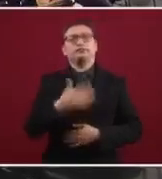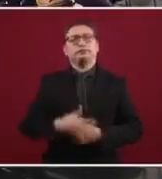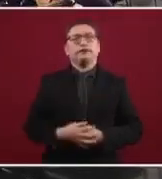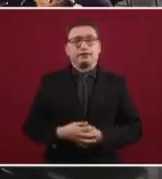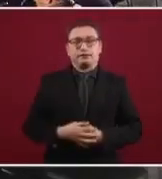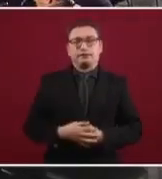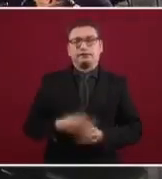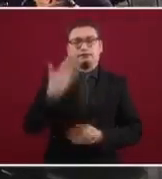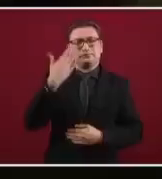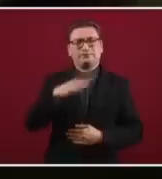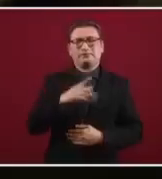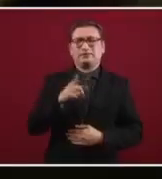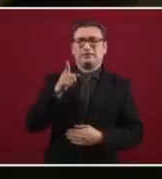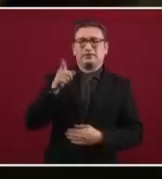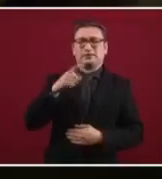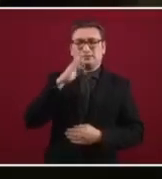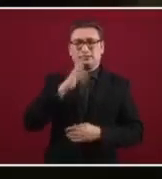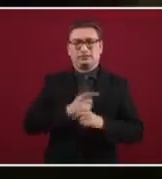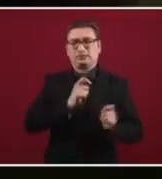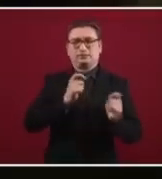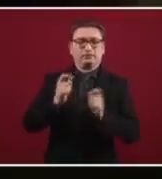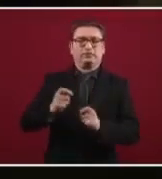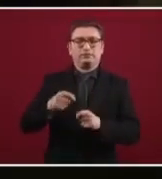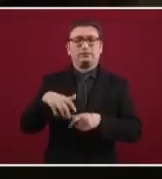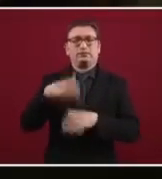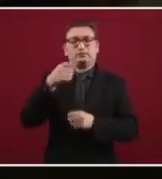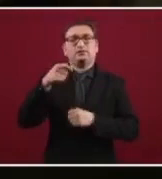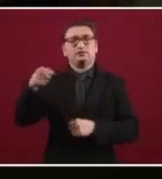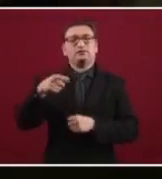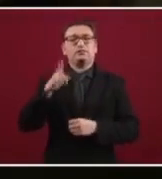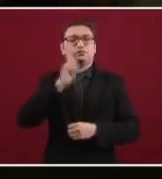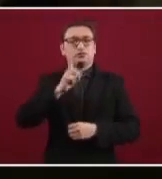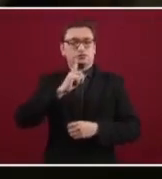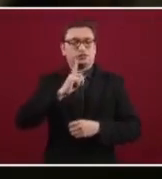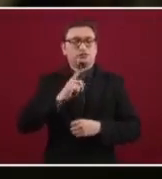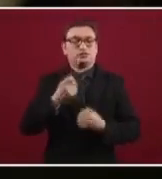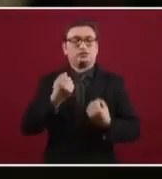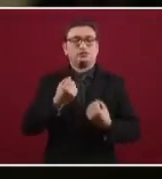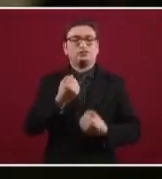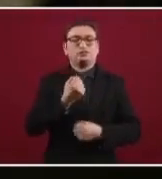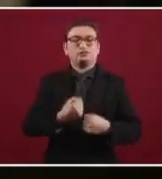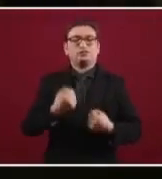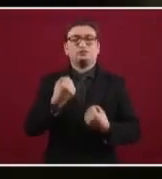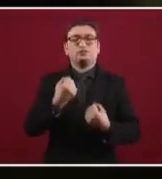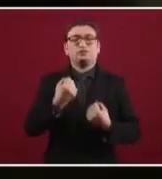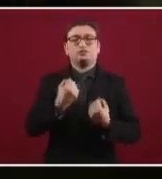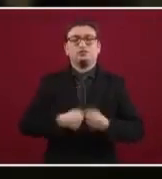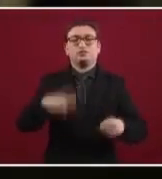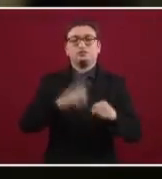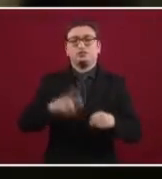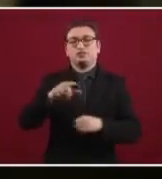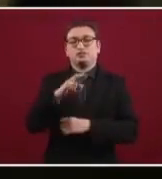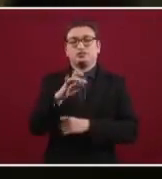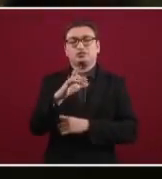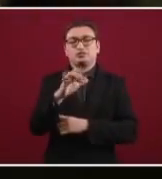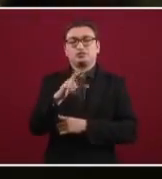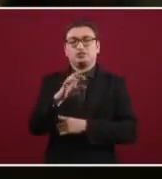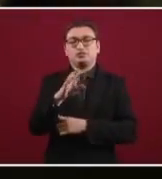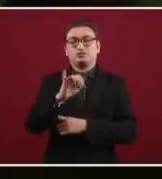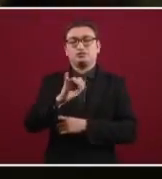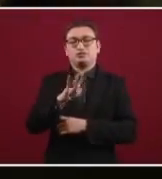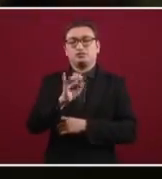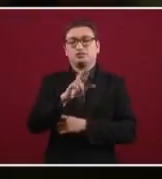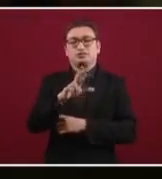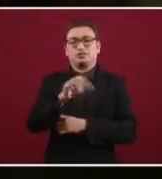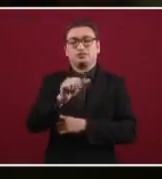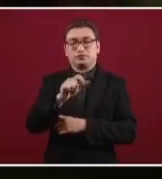encomienda que le dio la activista social, la luchadora social, la defensora de derechos humanos Rosario Ibarra de Piedra. Le